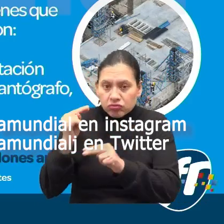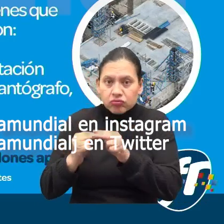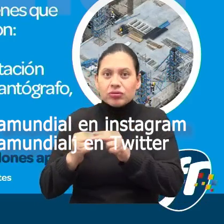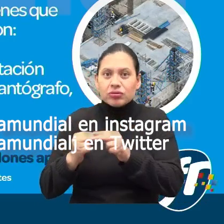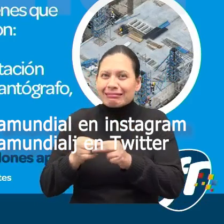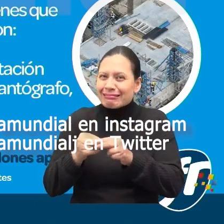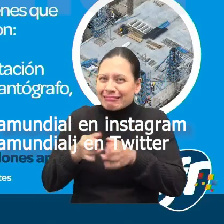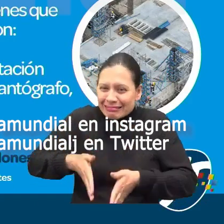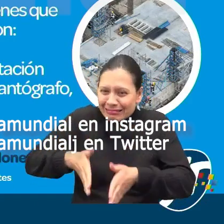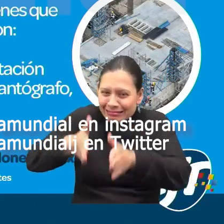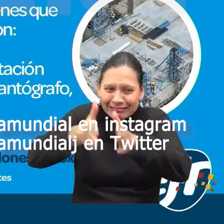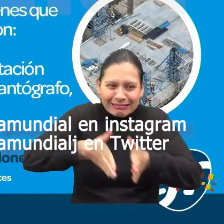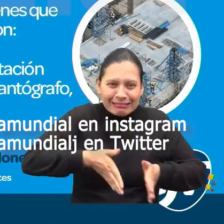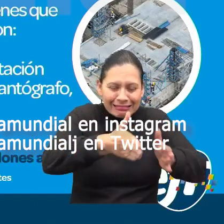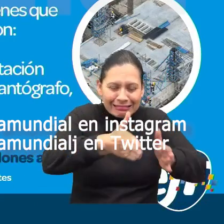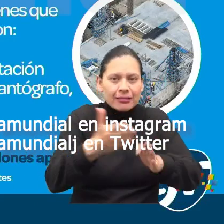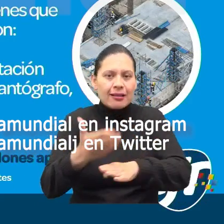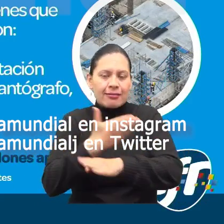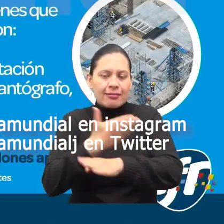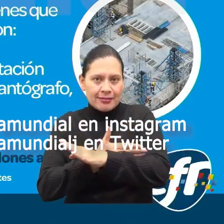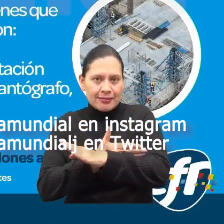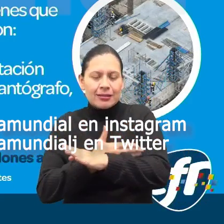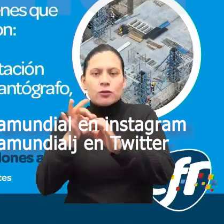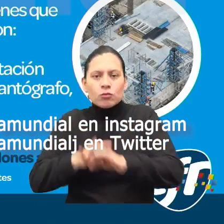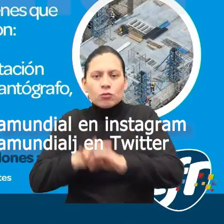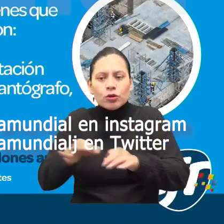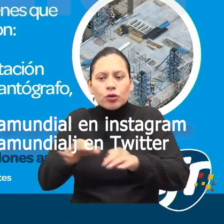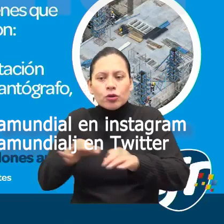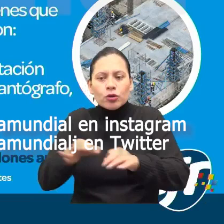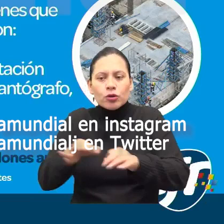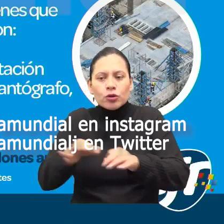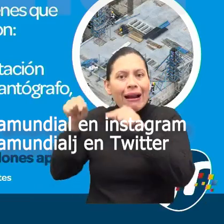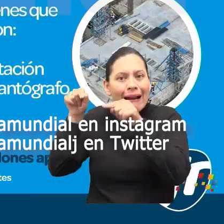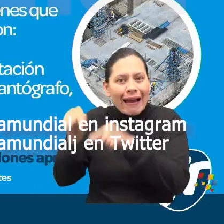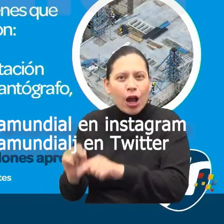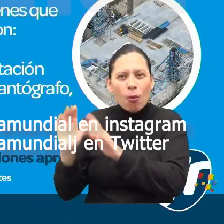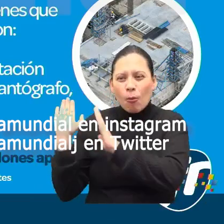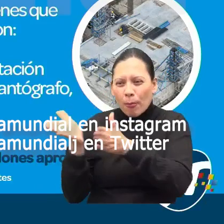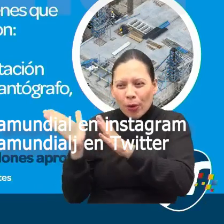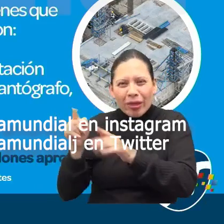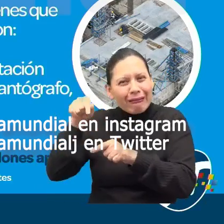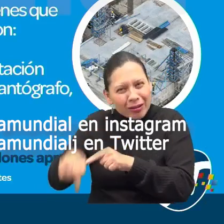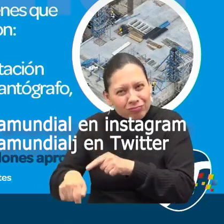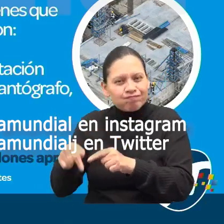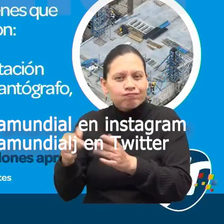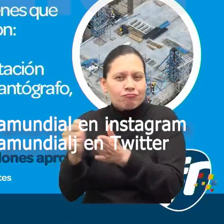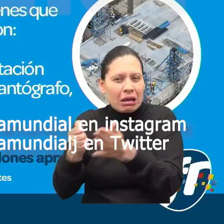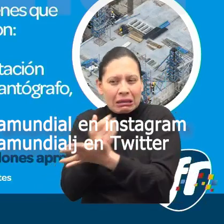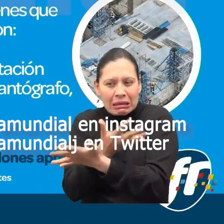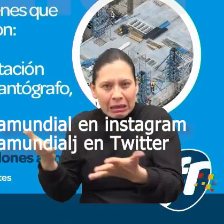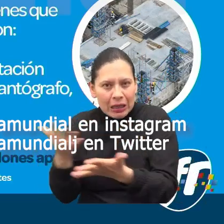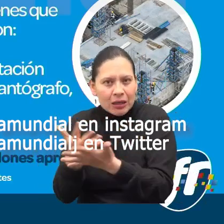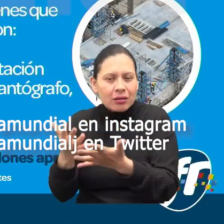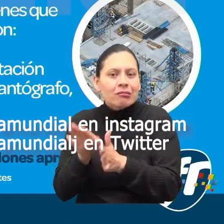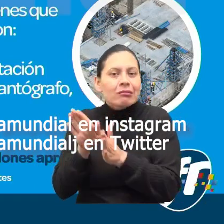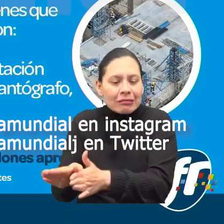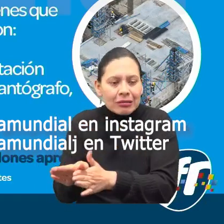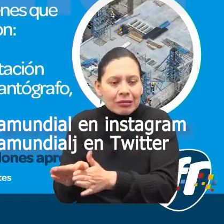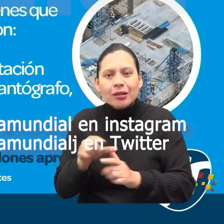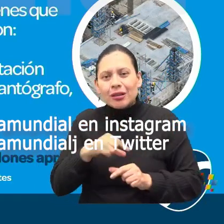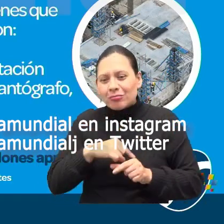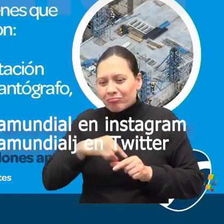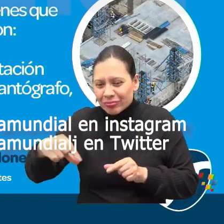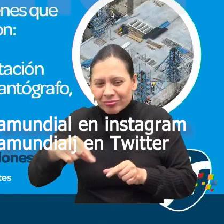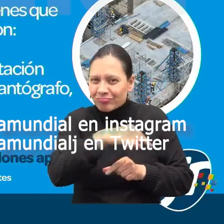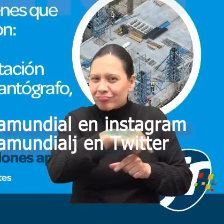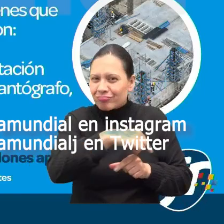era necesario terminar un taller que le permita a los operadores de Turistren, que viene hacia esta zona de la Sabana, y el tren de carga